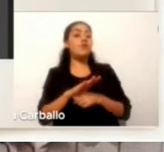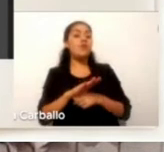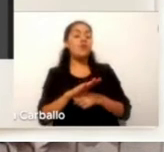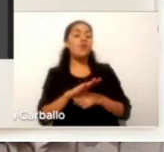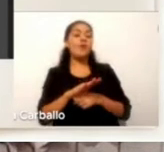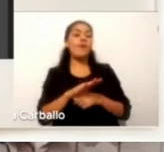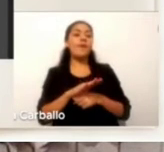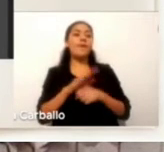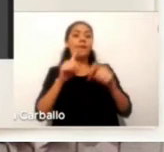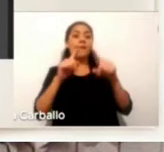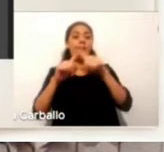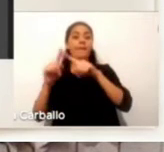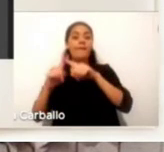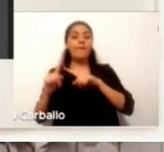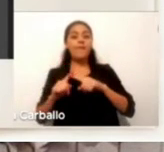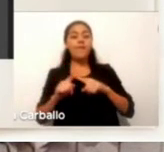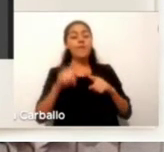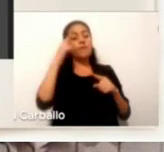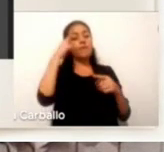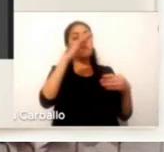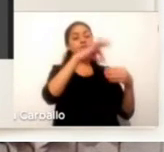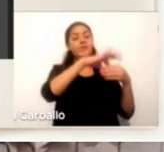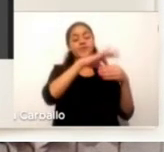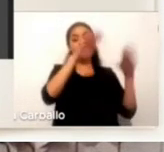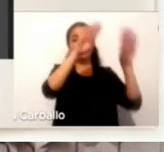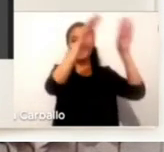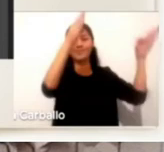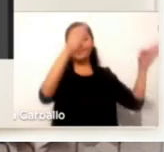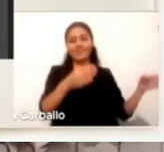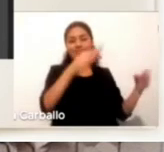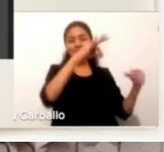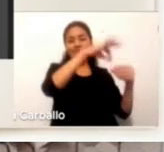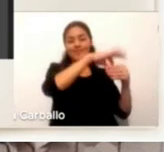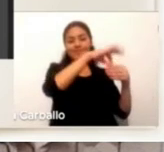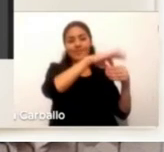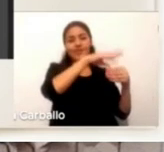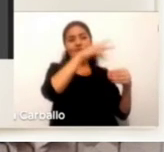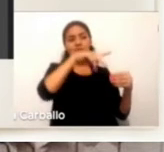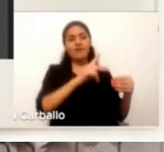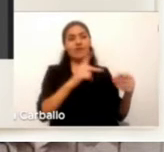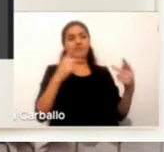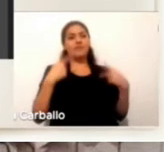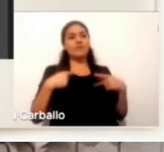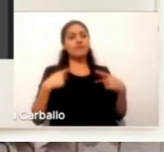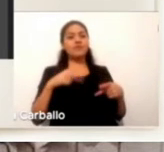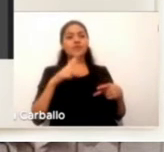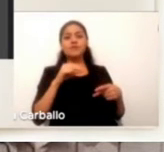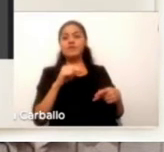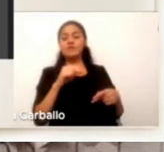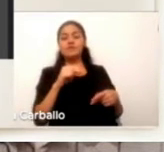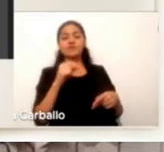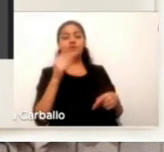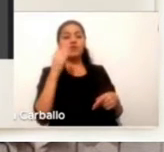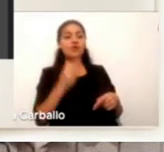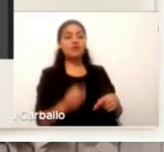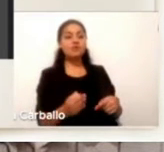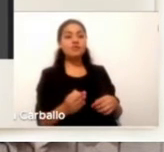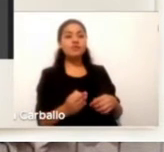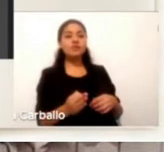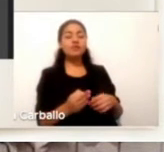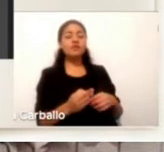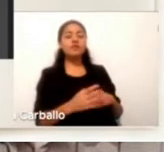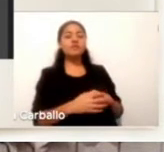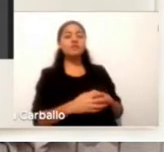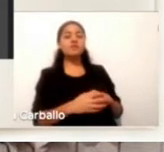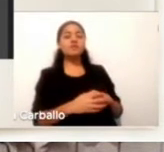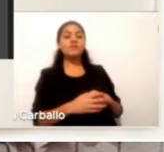mesas directivas de casilla por personas u organismos no autorizados, así como por haber existido dolo o error en la computación de los